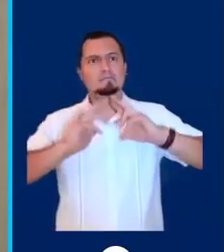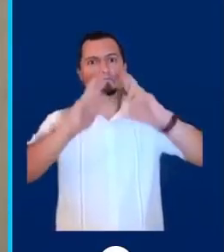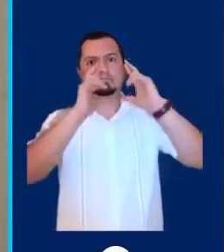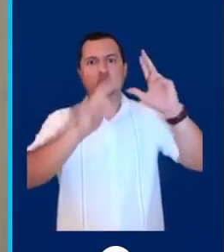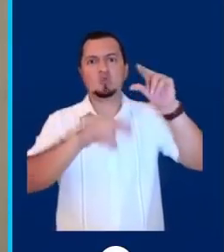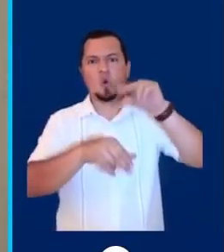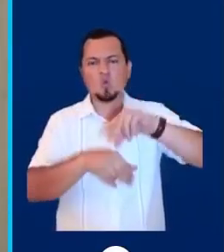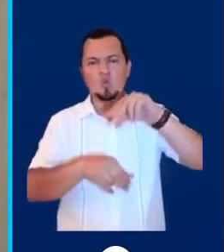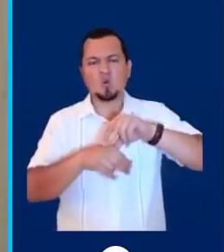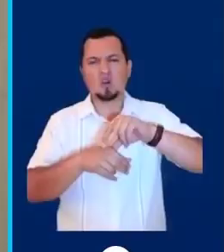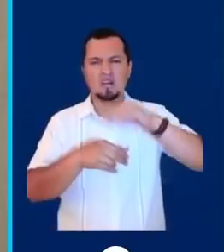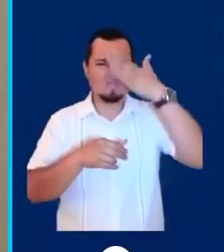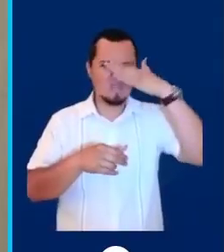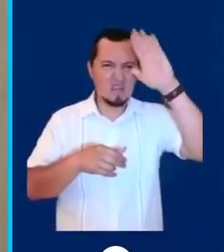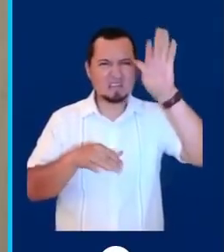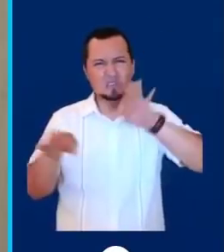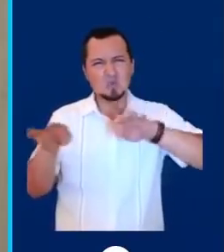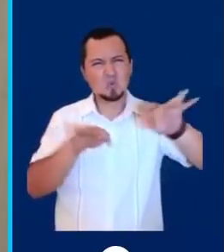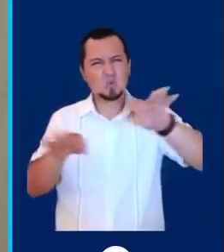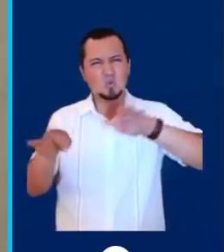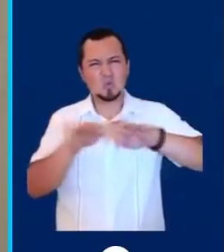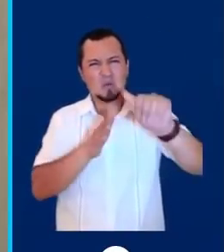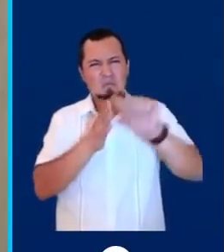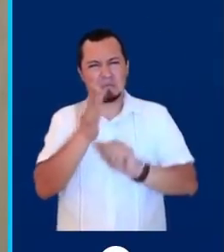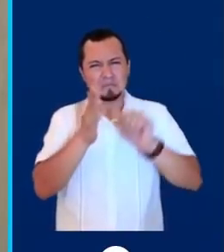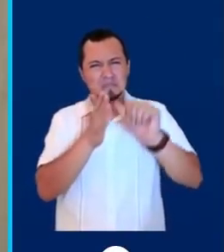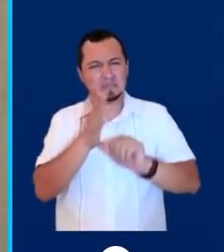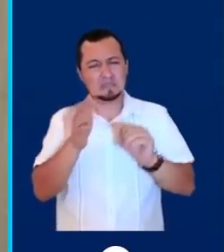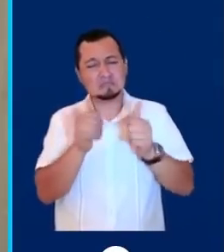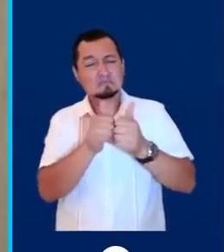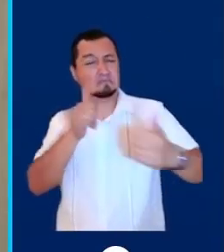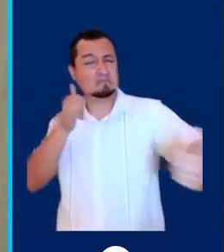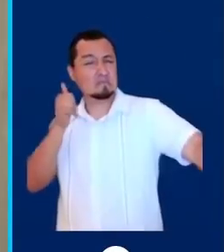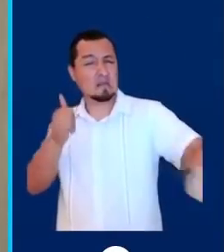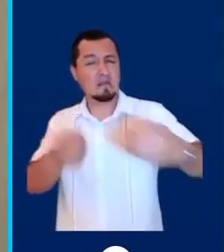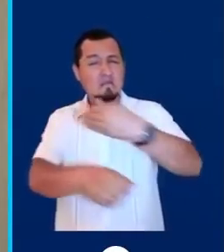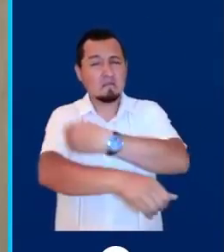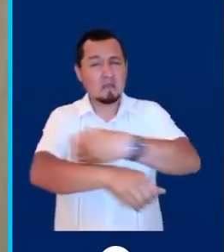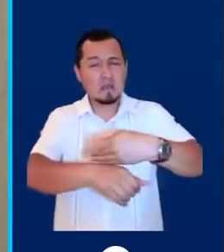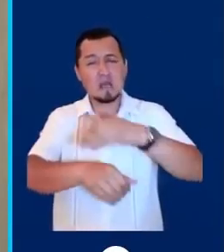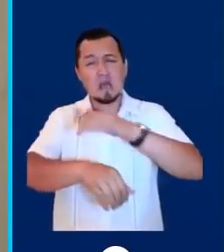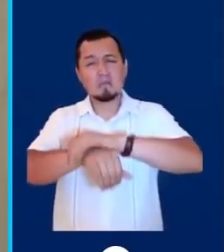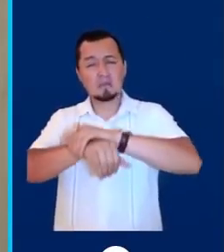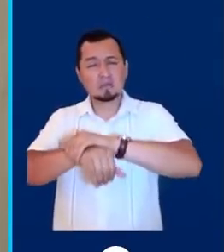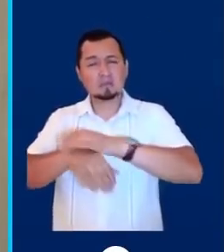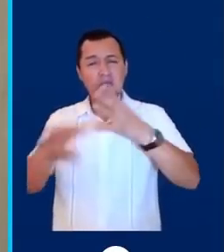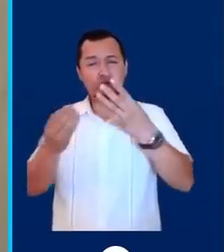resistieron meses muy difíciles, lejos de sus amigos, lejos de sus aulas.